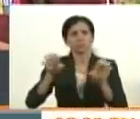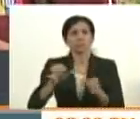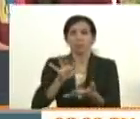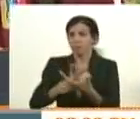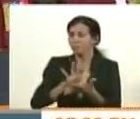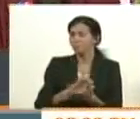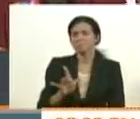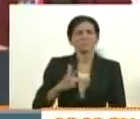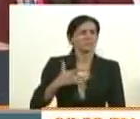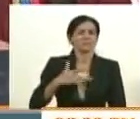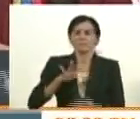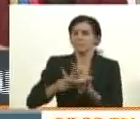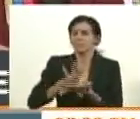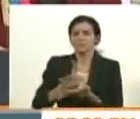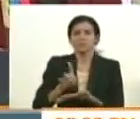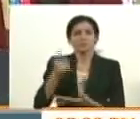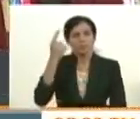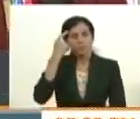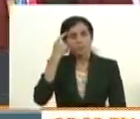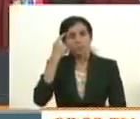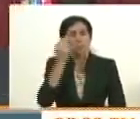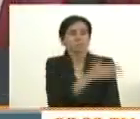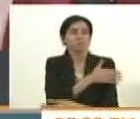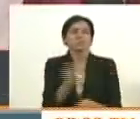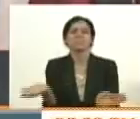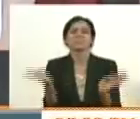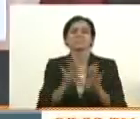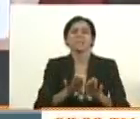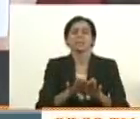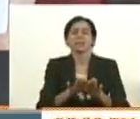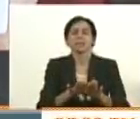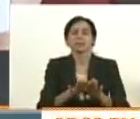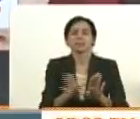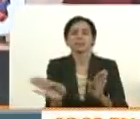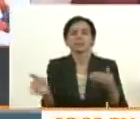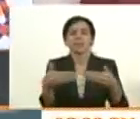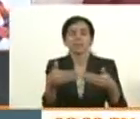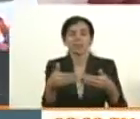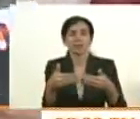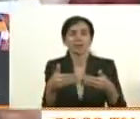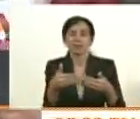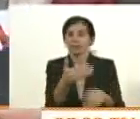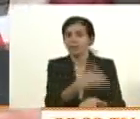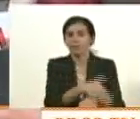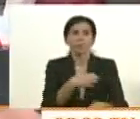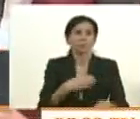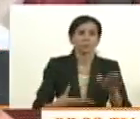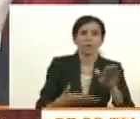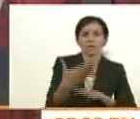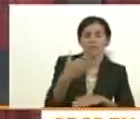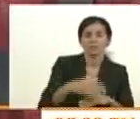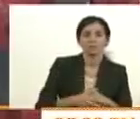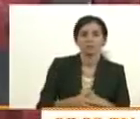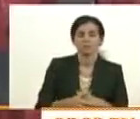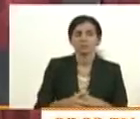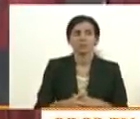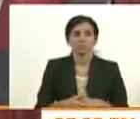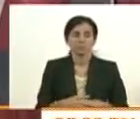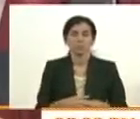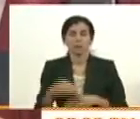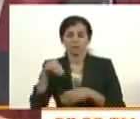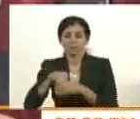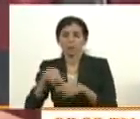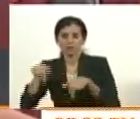sentir tranquilos sabiendo que ellos van a trancar las calles, que no vamos a tener manera de salir de acá, sabiendo que pueden llegar y lanzarnos cosas a nosotros mientras estamos en la